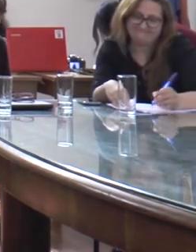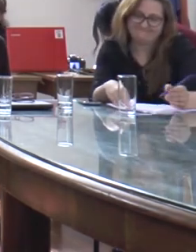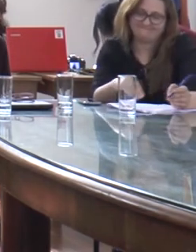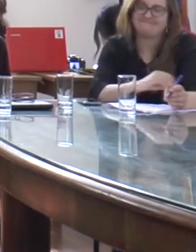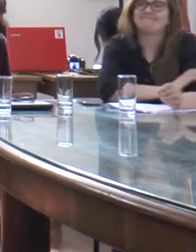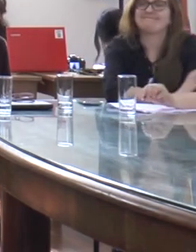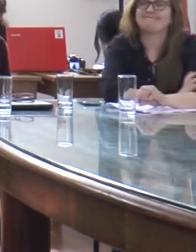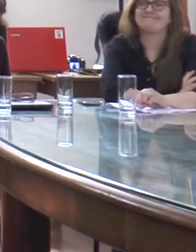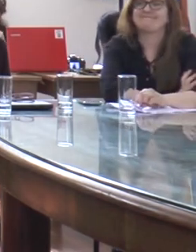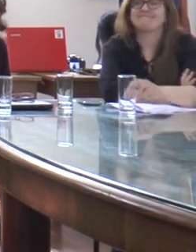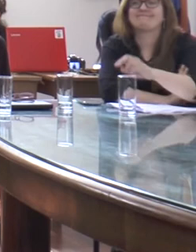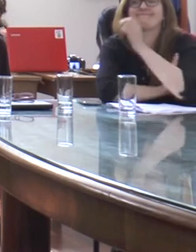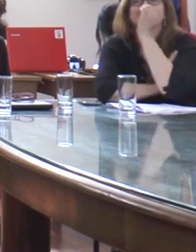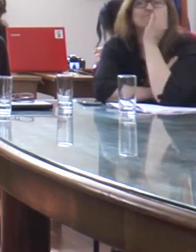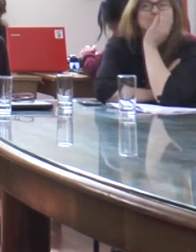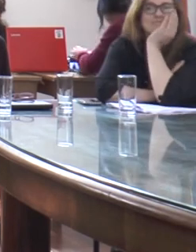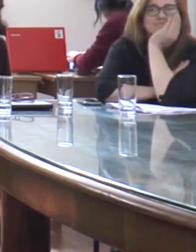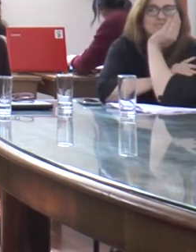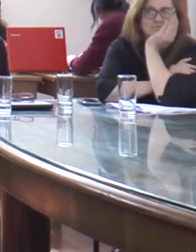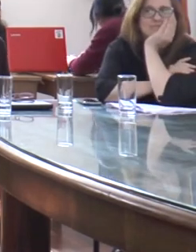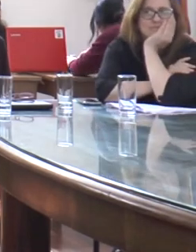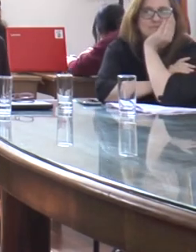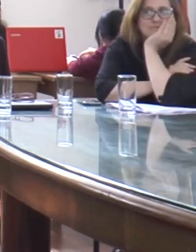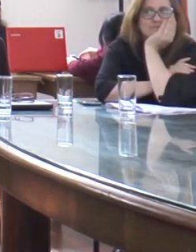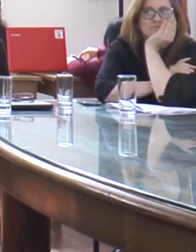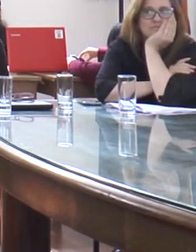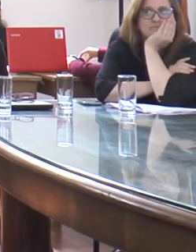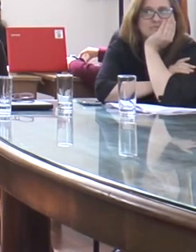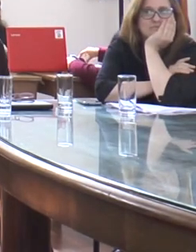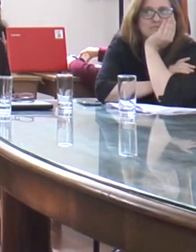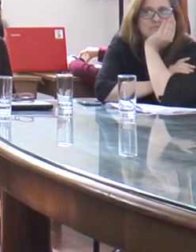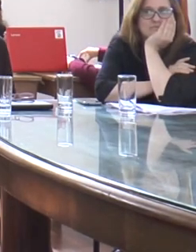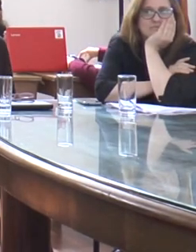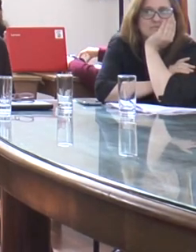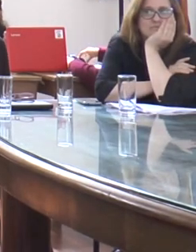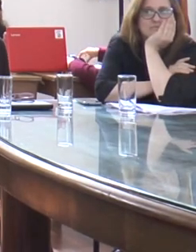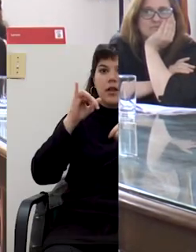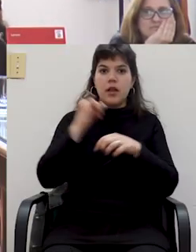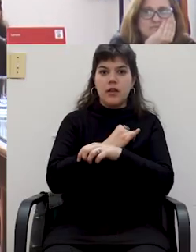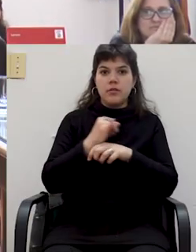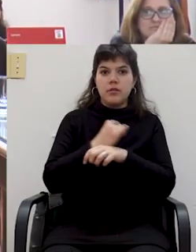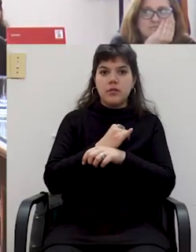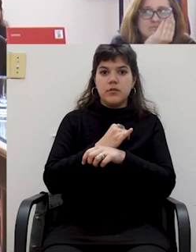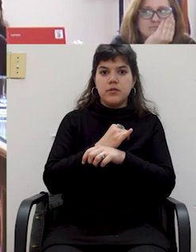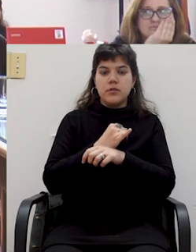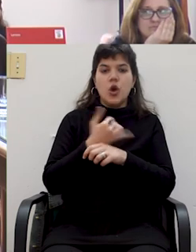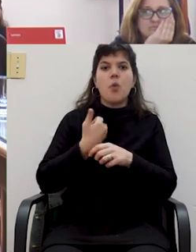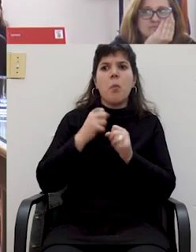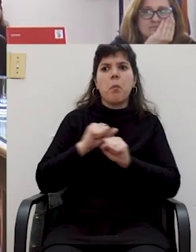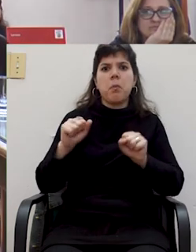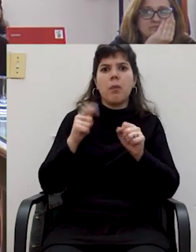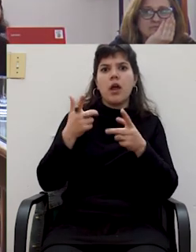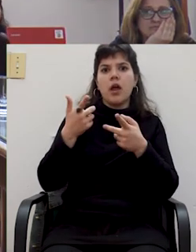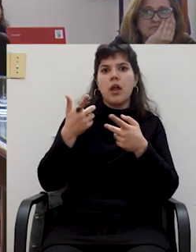dar para instalar el tema a nivel institucional? Eugenio. ¿Cómo pueden establecerse los